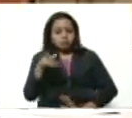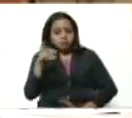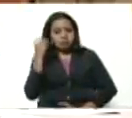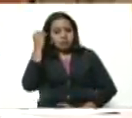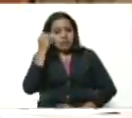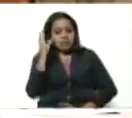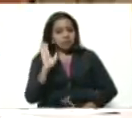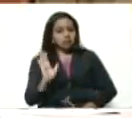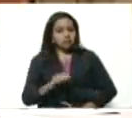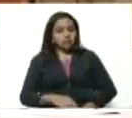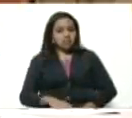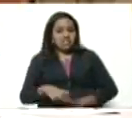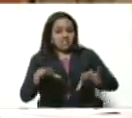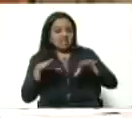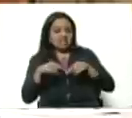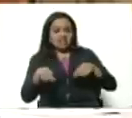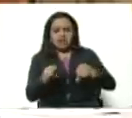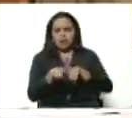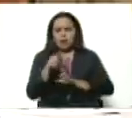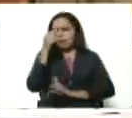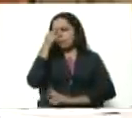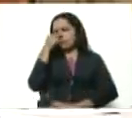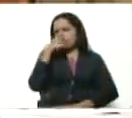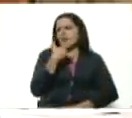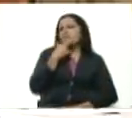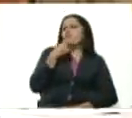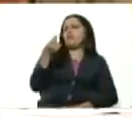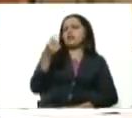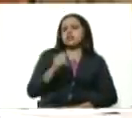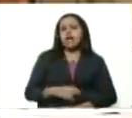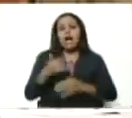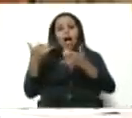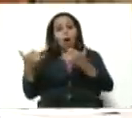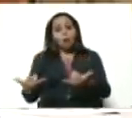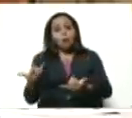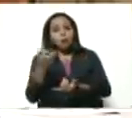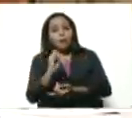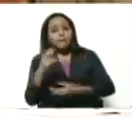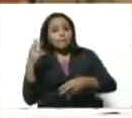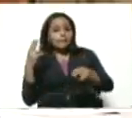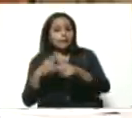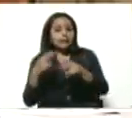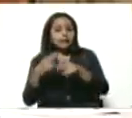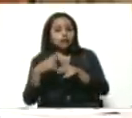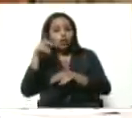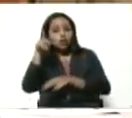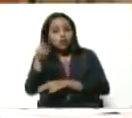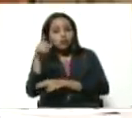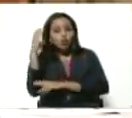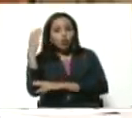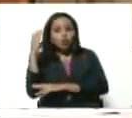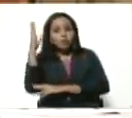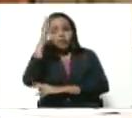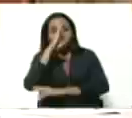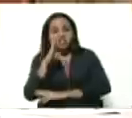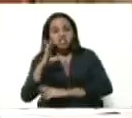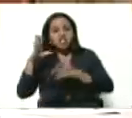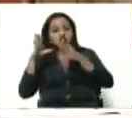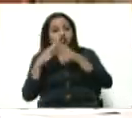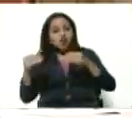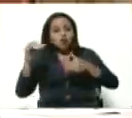asumir la como una simple gripe han colocado un riesgo sanitario y epidemiológico a toda suramérica